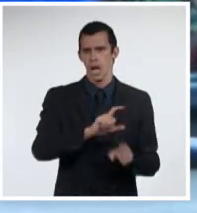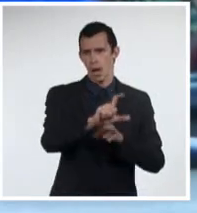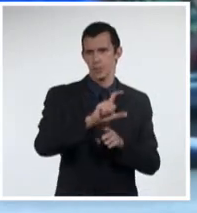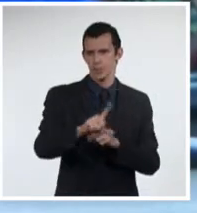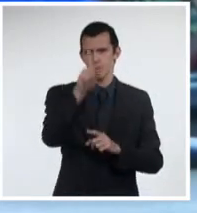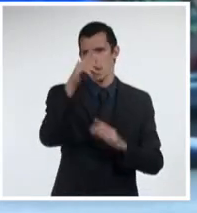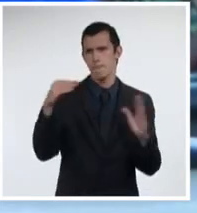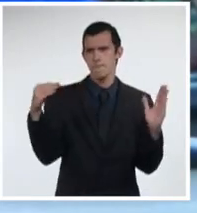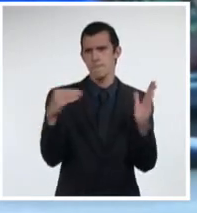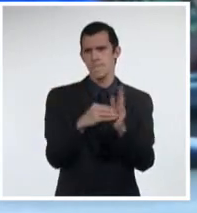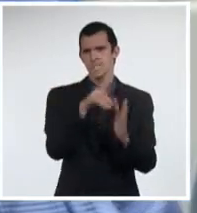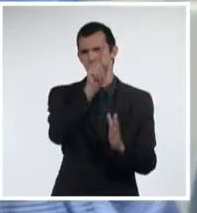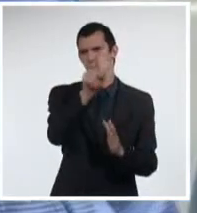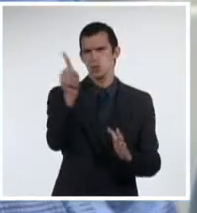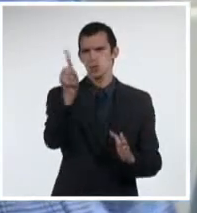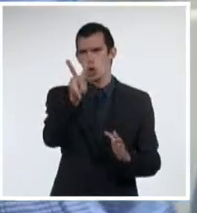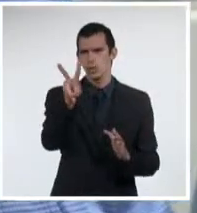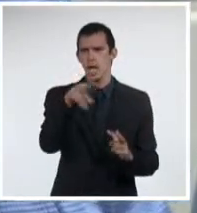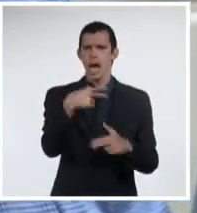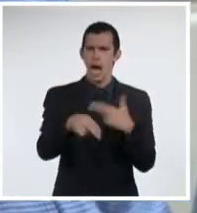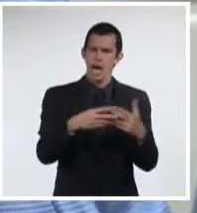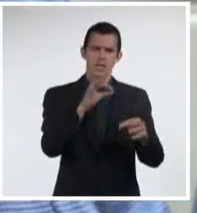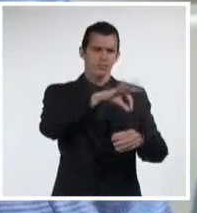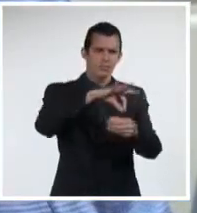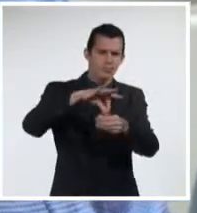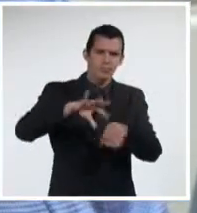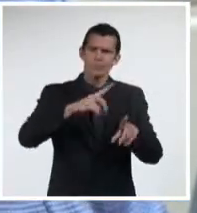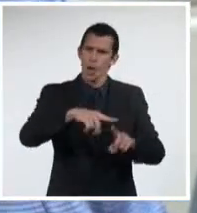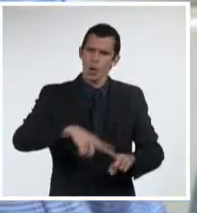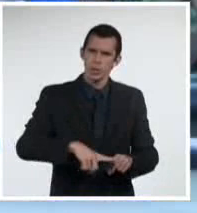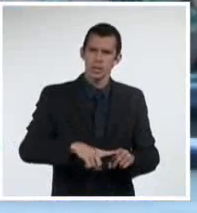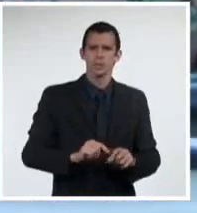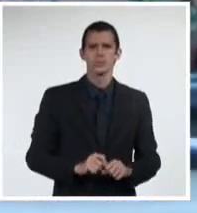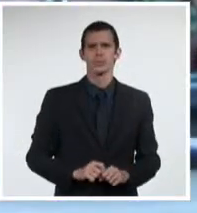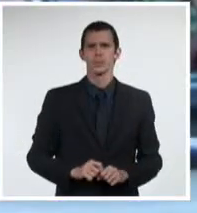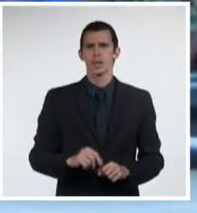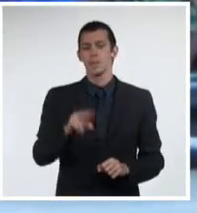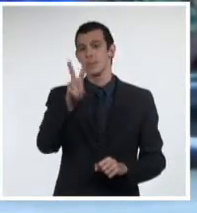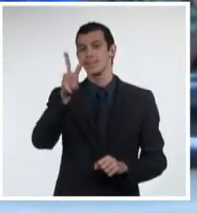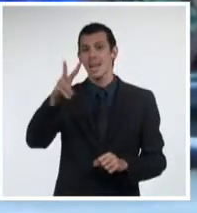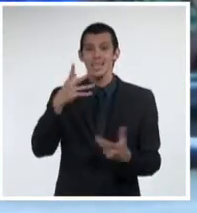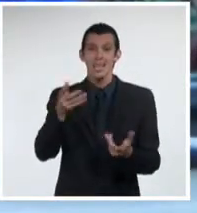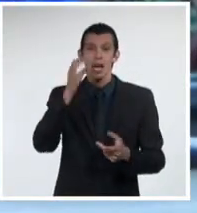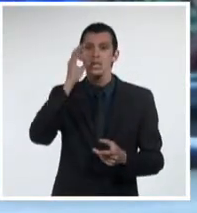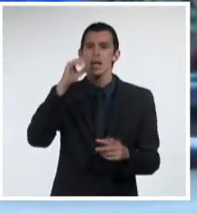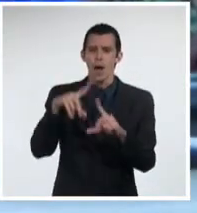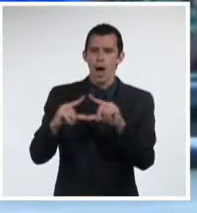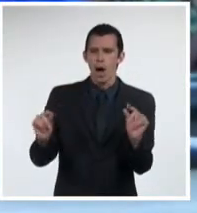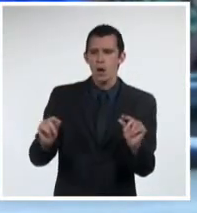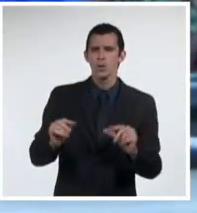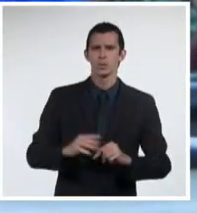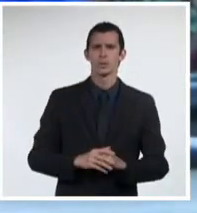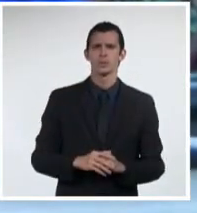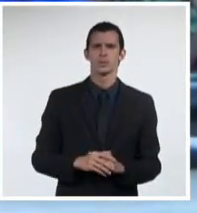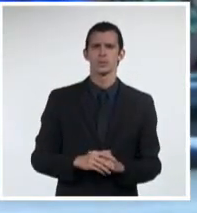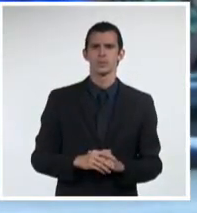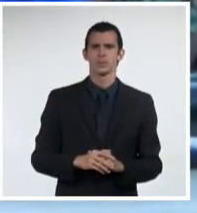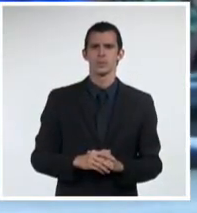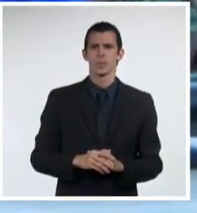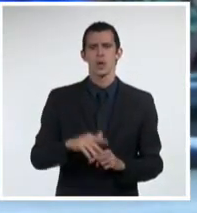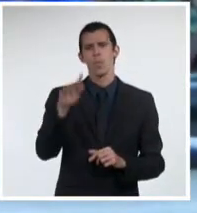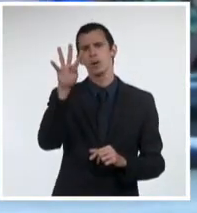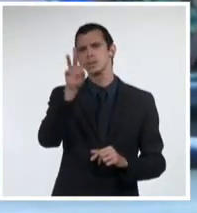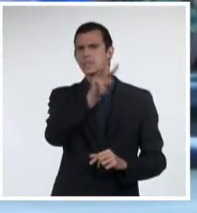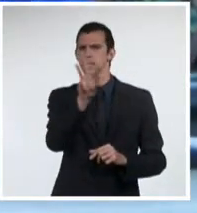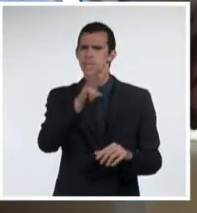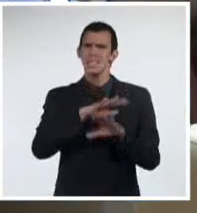varios y 23 de tabaco. 9.307 toneladas de la hoja se han recuperado y 423 casas de cura se